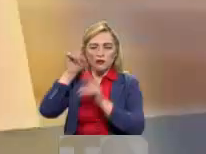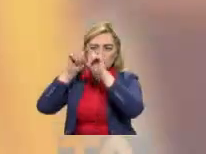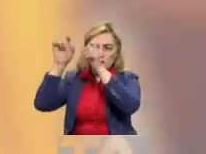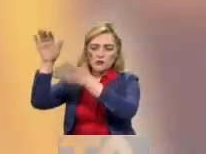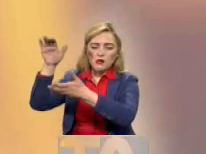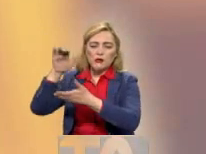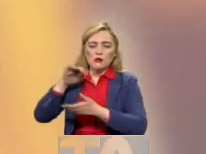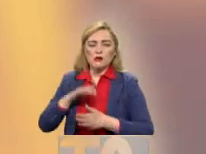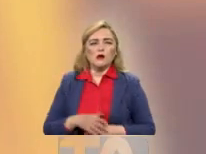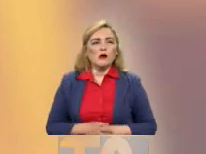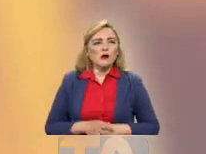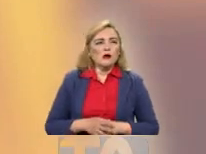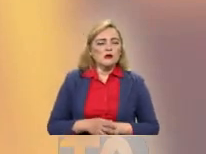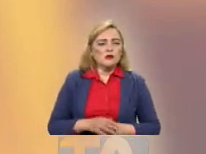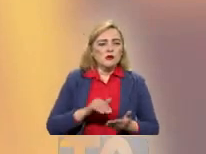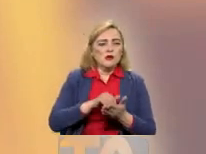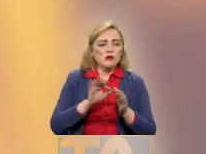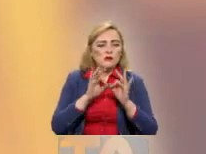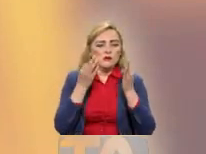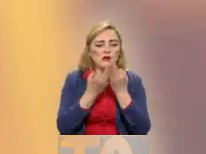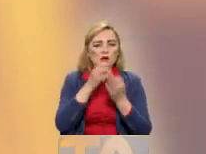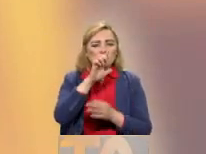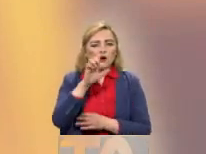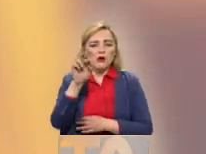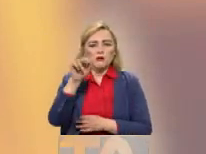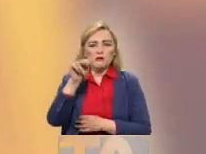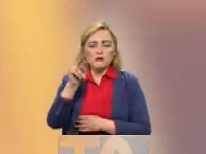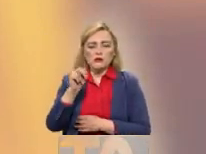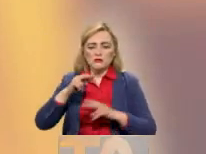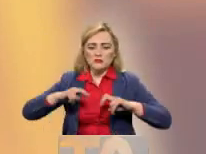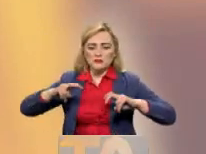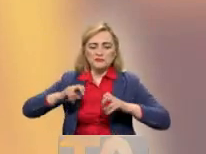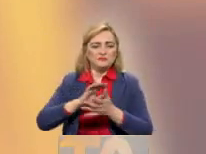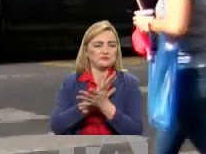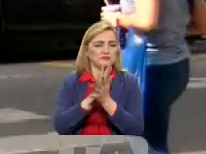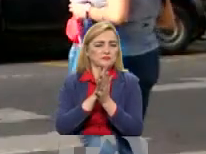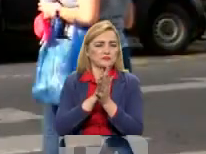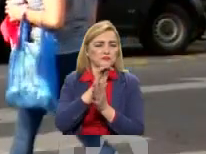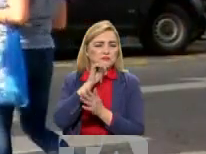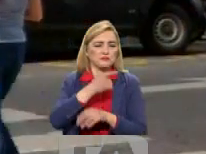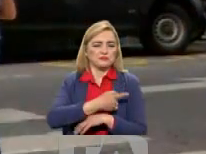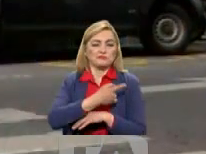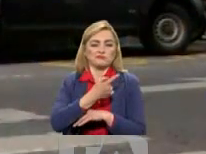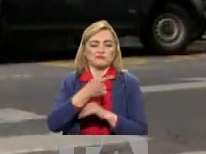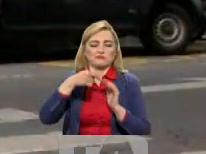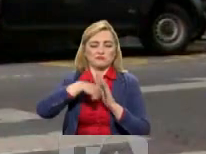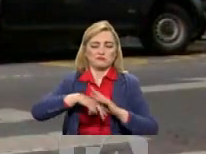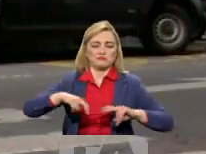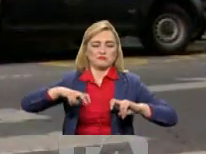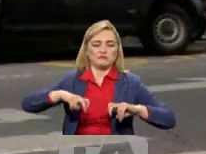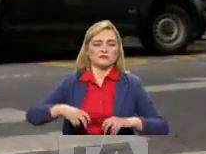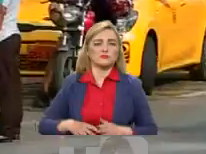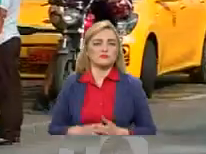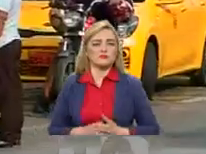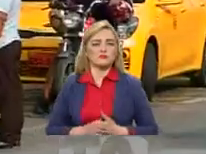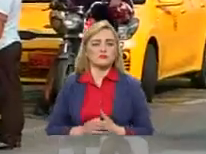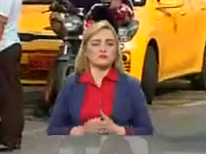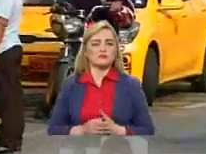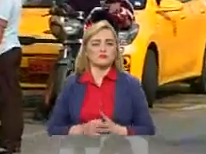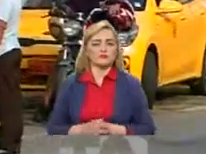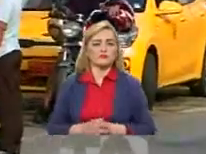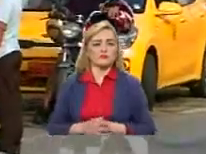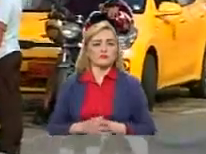al momento ningún miembro de la familia llerena está vinculado pero aún quedan días dentro de la instrucción fiscal de ayer a monroy